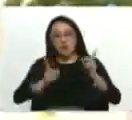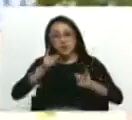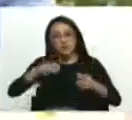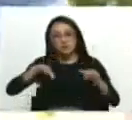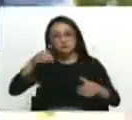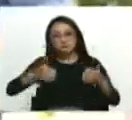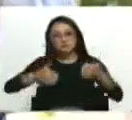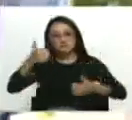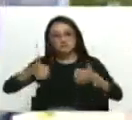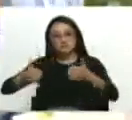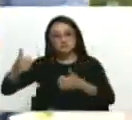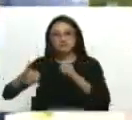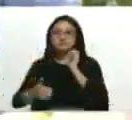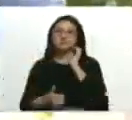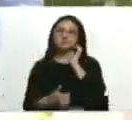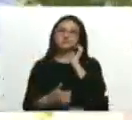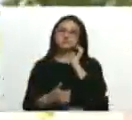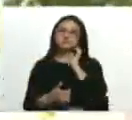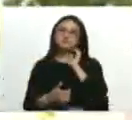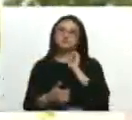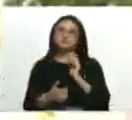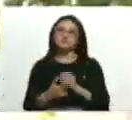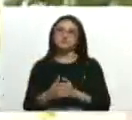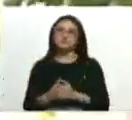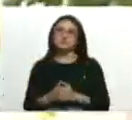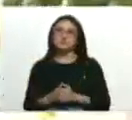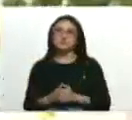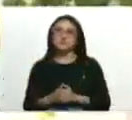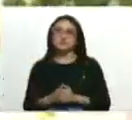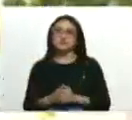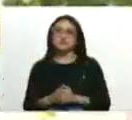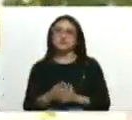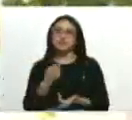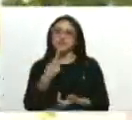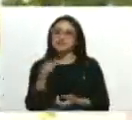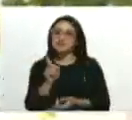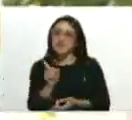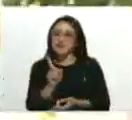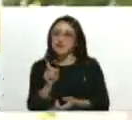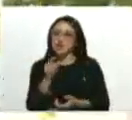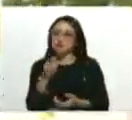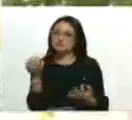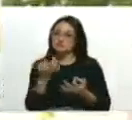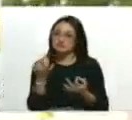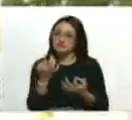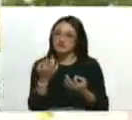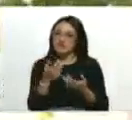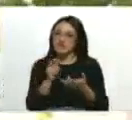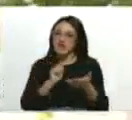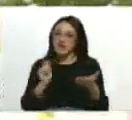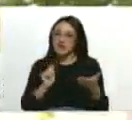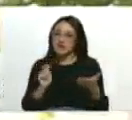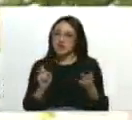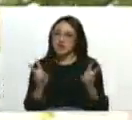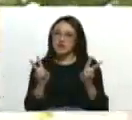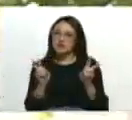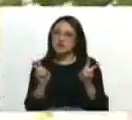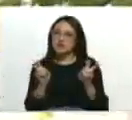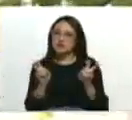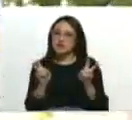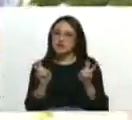narradores, aunque Torres Galarza diga que no, también es un extraordinario narrador en la parte de